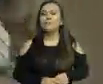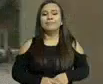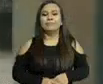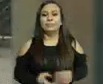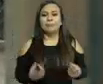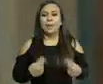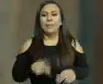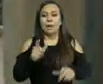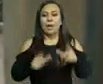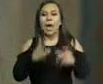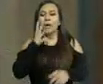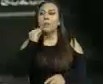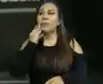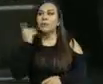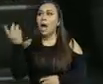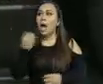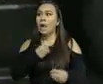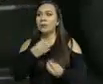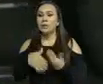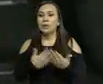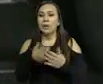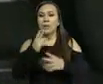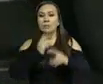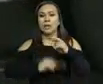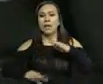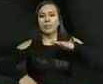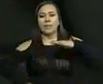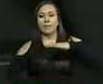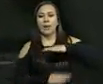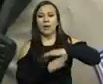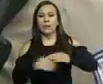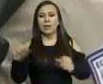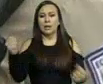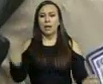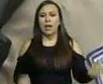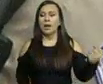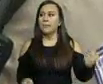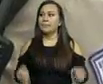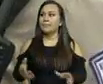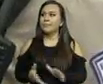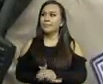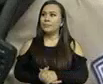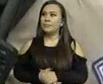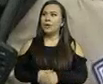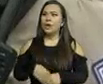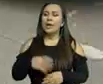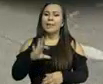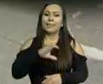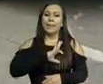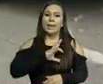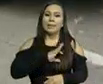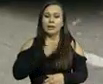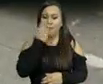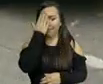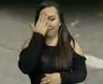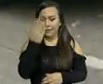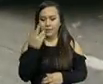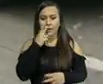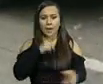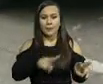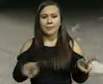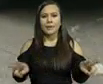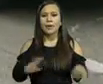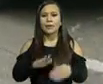aquí los especialistas en explosivos revisaron hasta debajo de los vehículos se pudo verificar tanto técnica como físicamente las